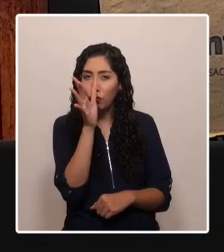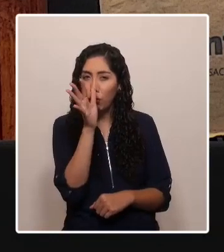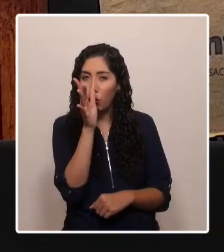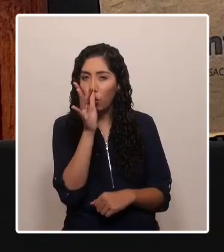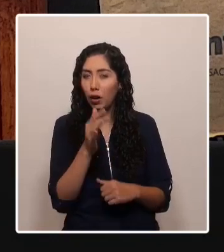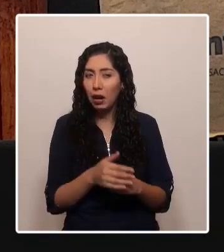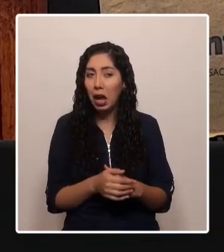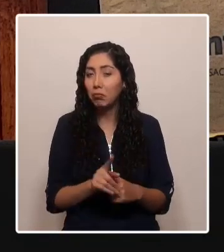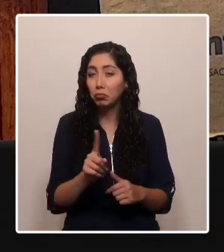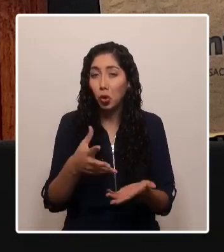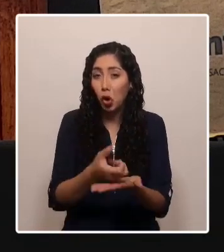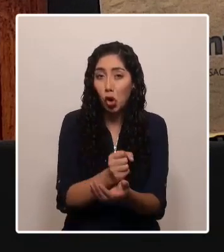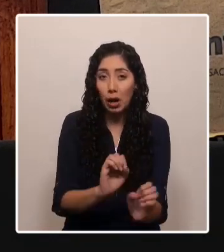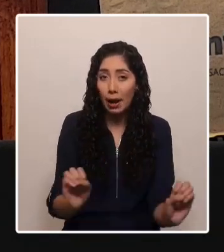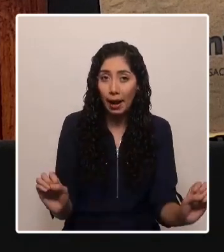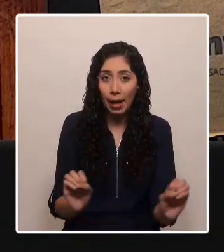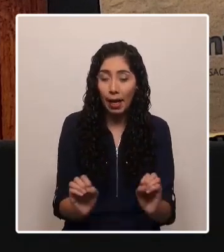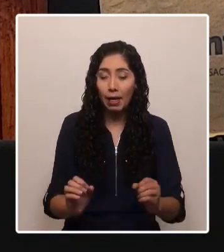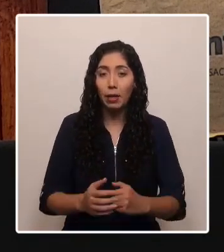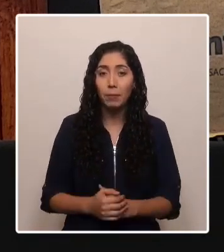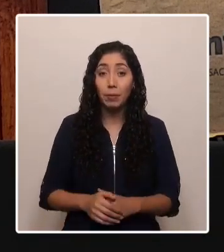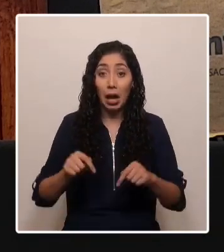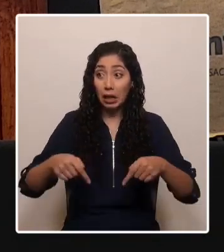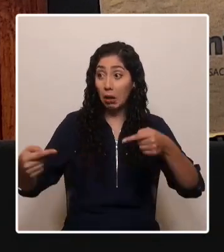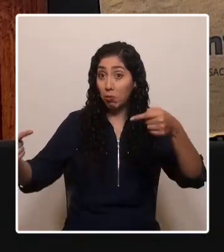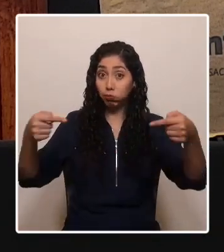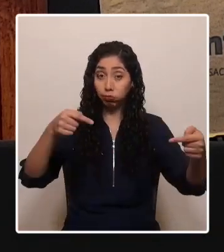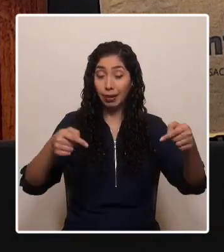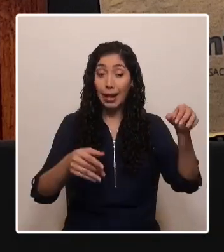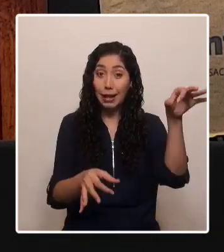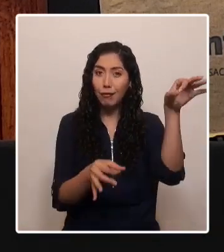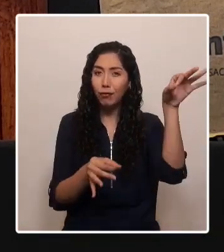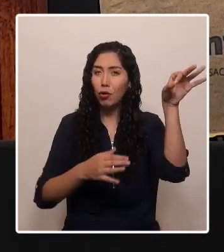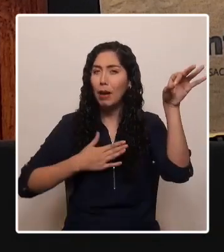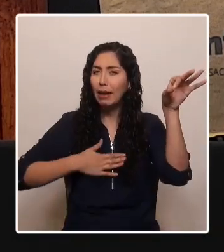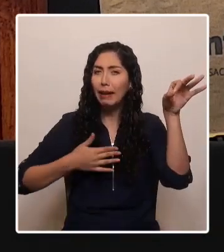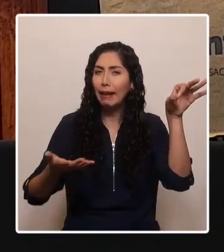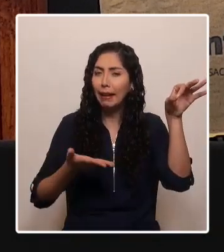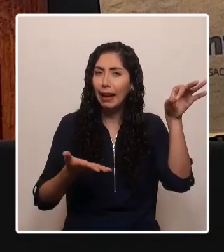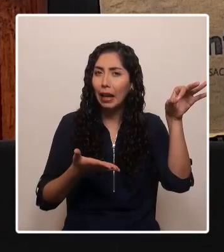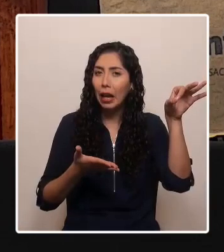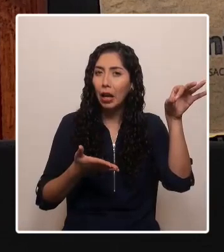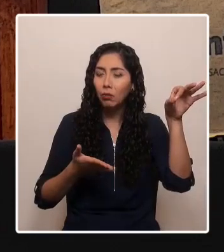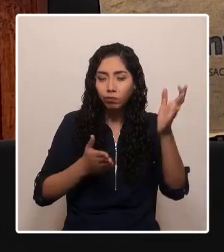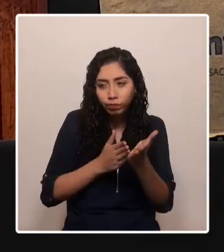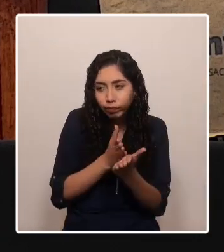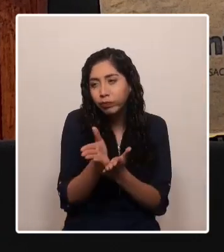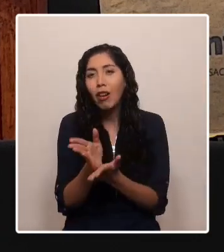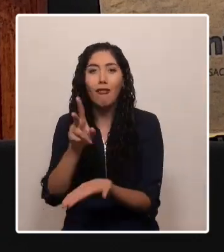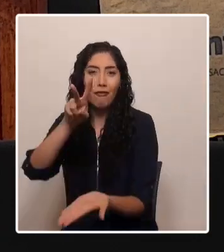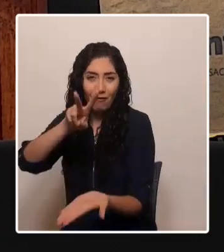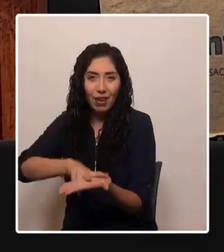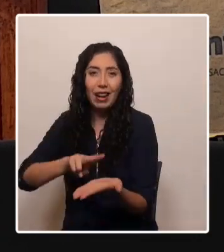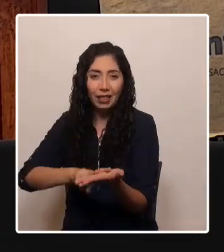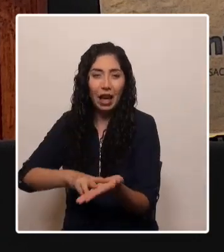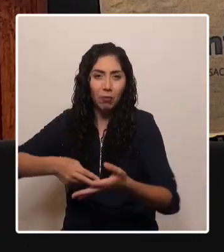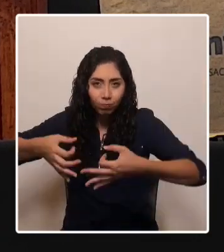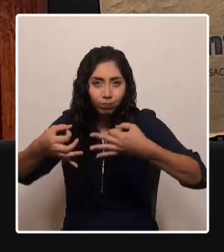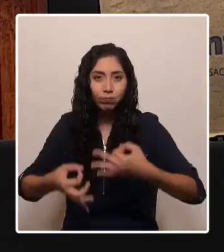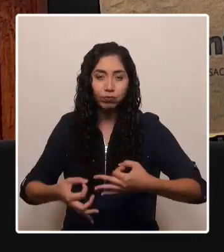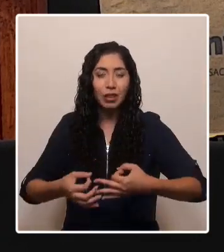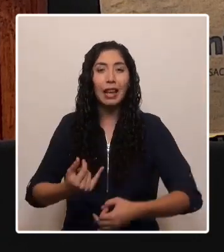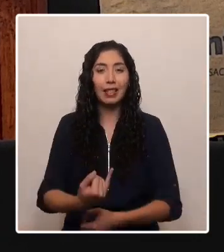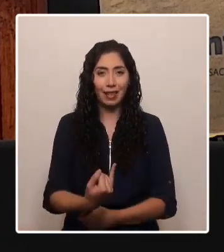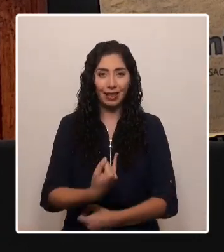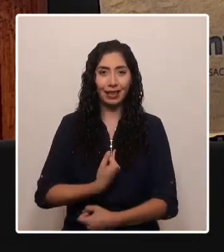ningún lado. En esta disputa que se agudiza, este informe busca transitar hacia la verdad, hacia la certeza y hacia la